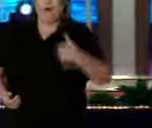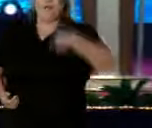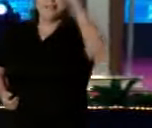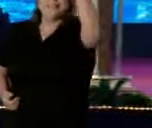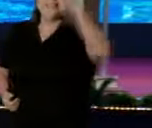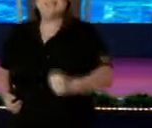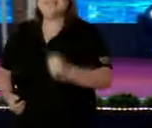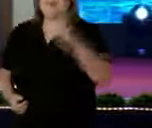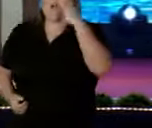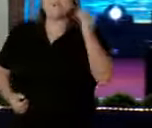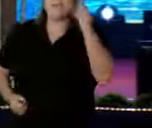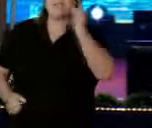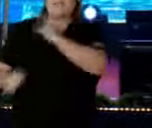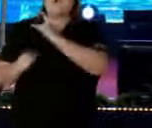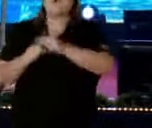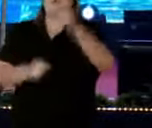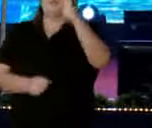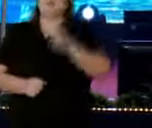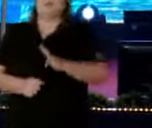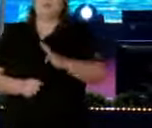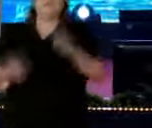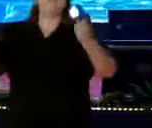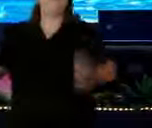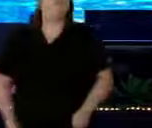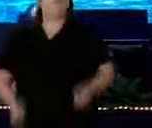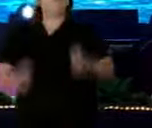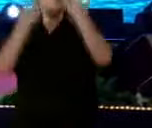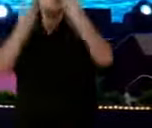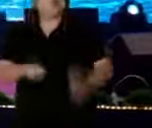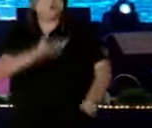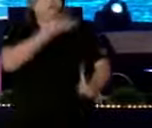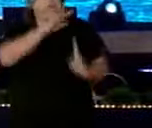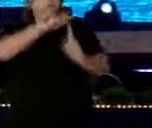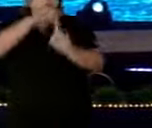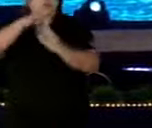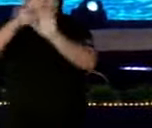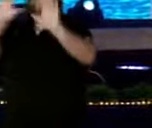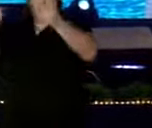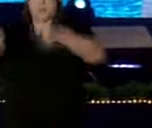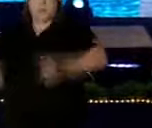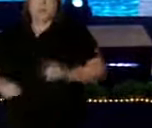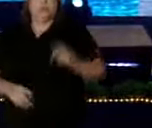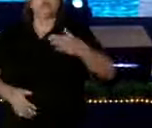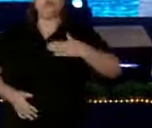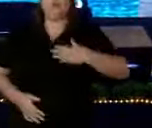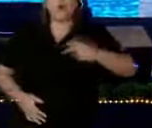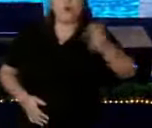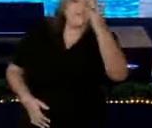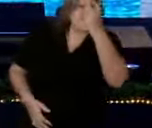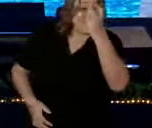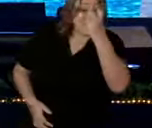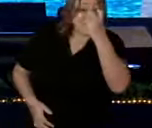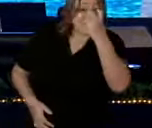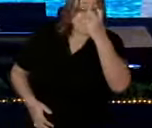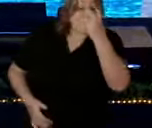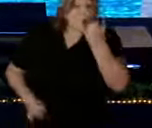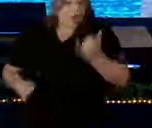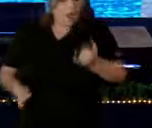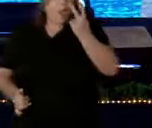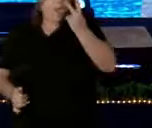Como decía el corito, muchos milagros Él ha hecho en mí. Yo era ciego y ahora veo la